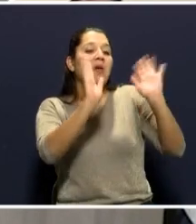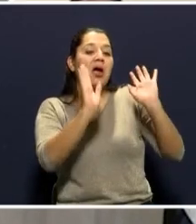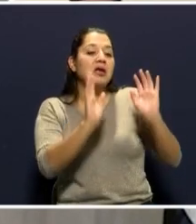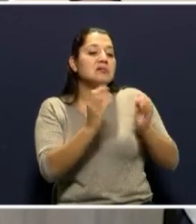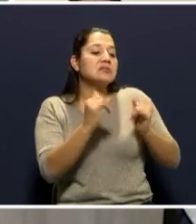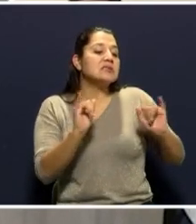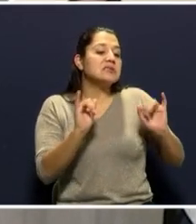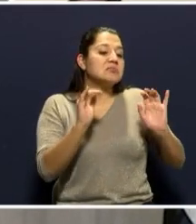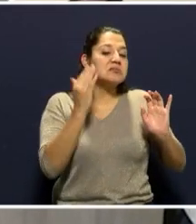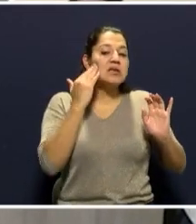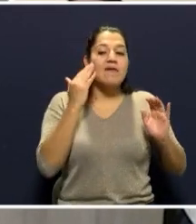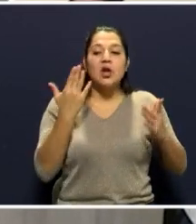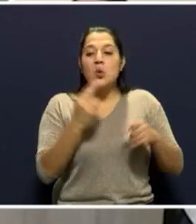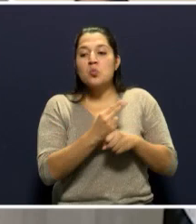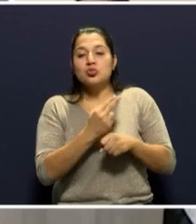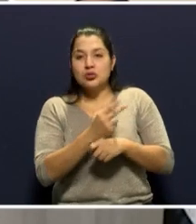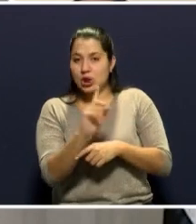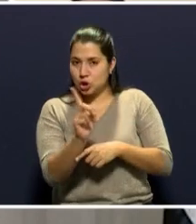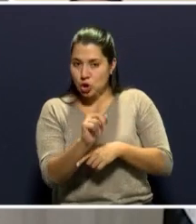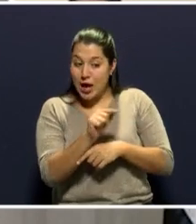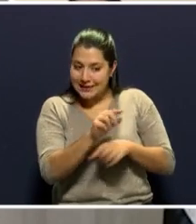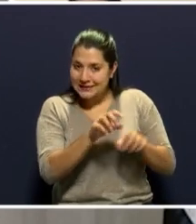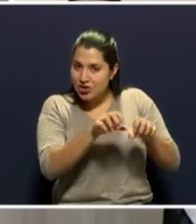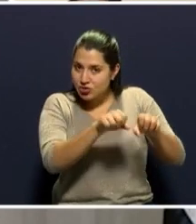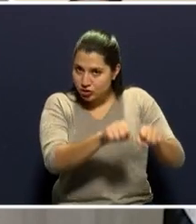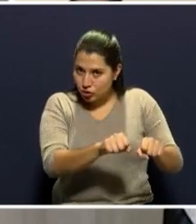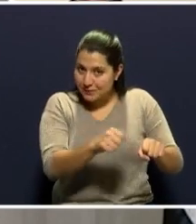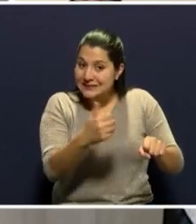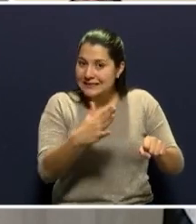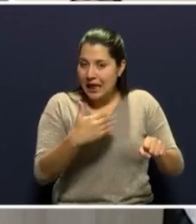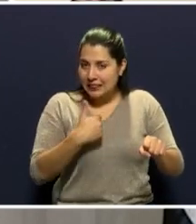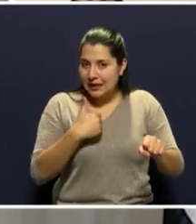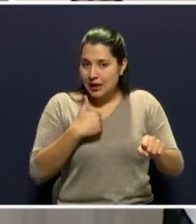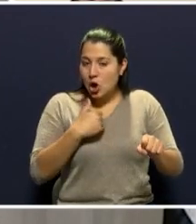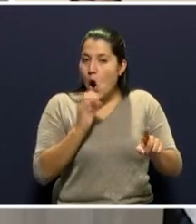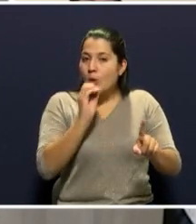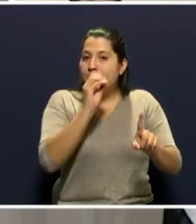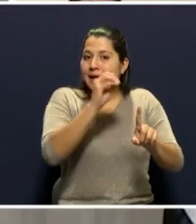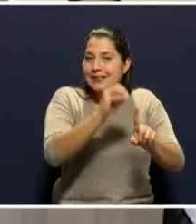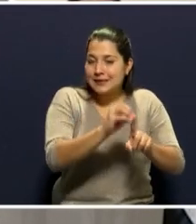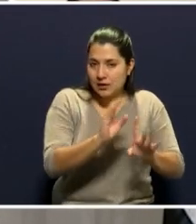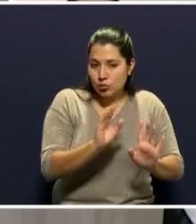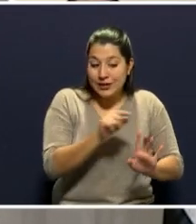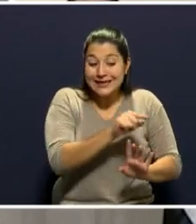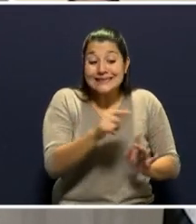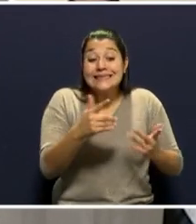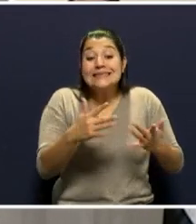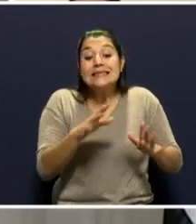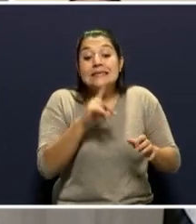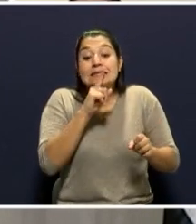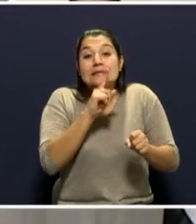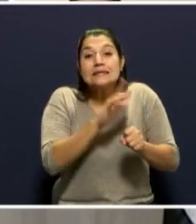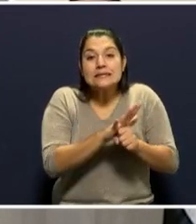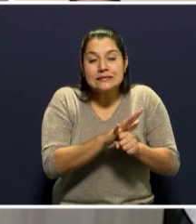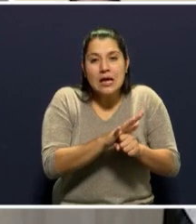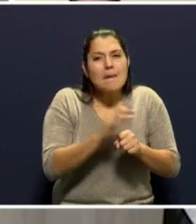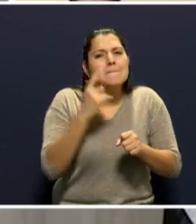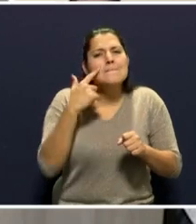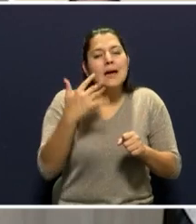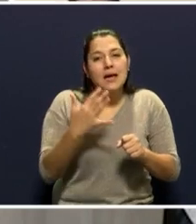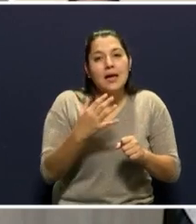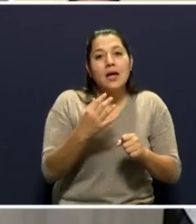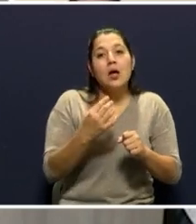uso. Esas reservas tienen un destino, están comprometidas para un portafolio